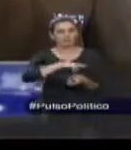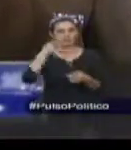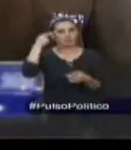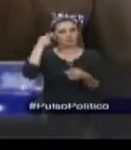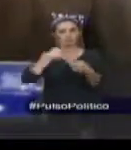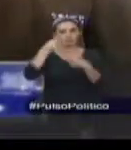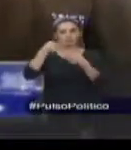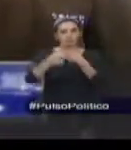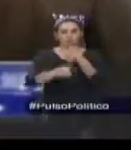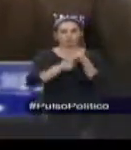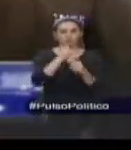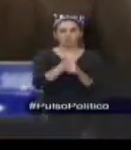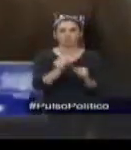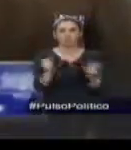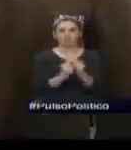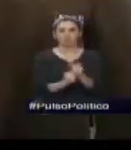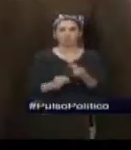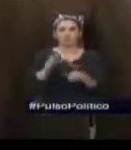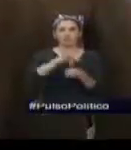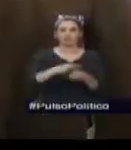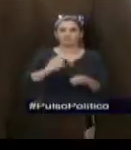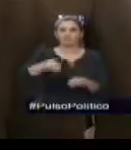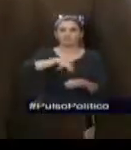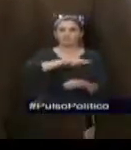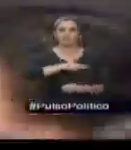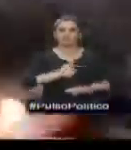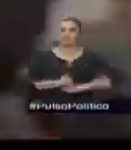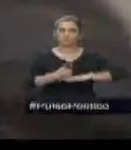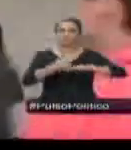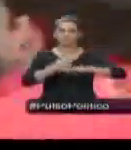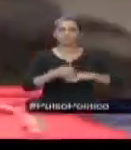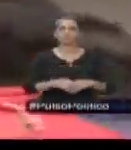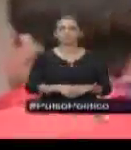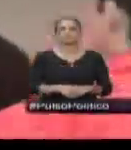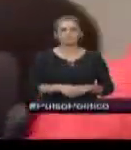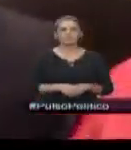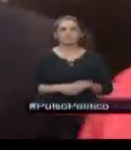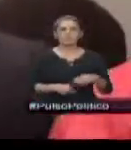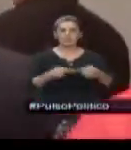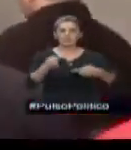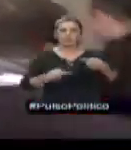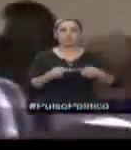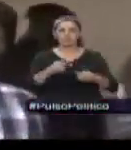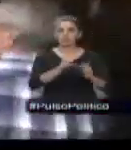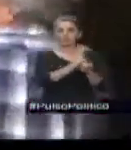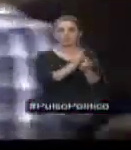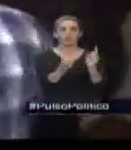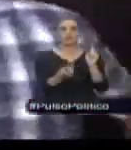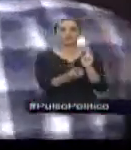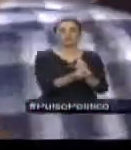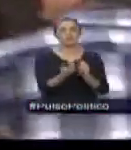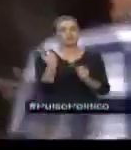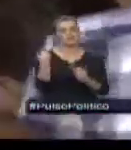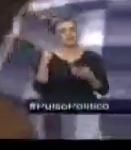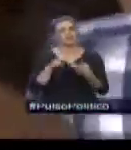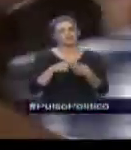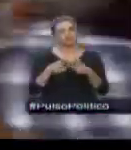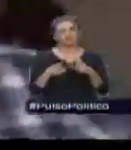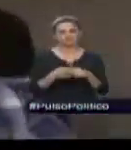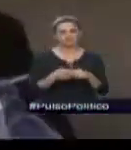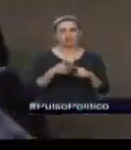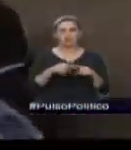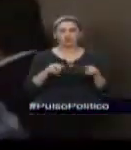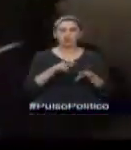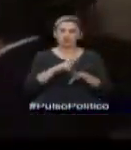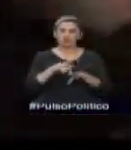años con respecto a la elección los mandatarios la discusión de las enmiendas no ha estado ajena a incidentes por varias